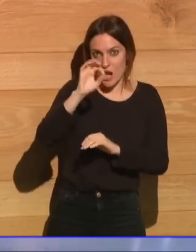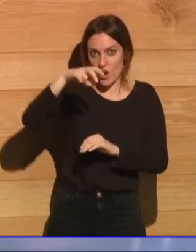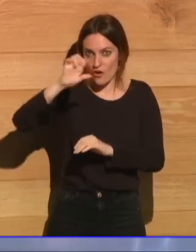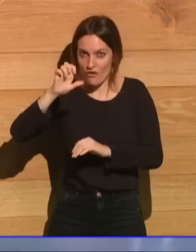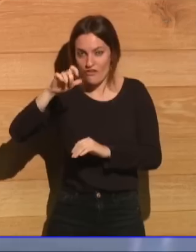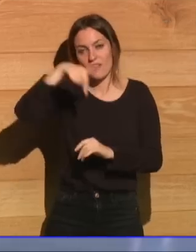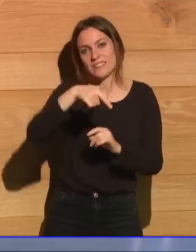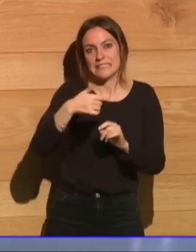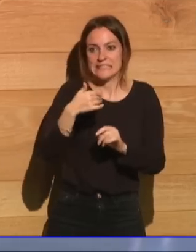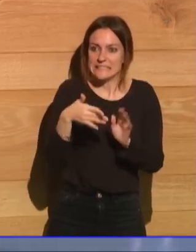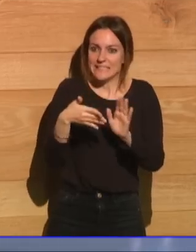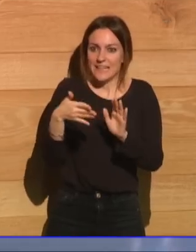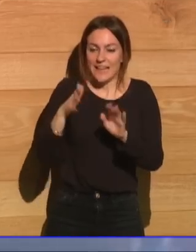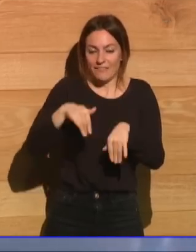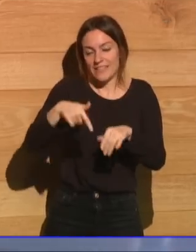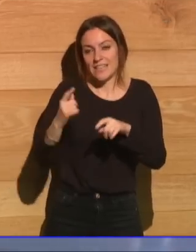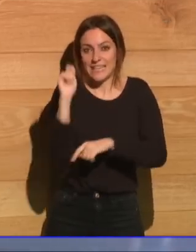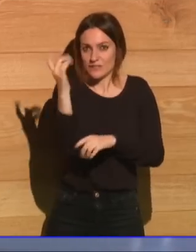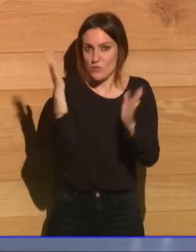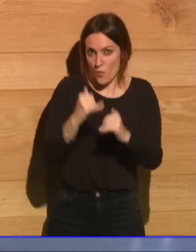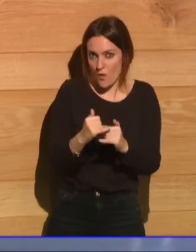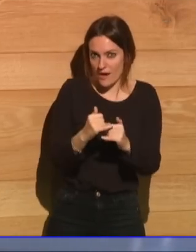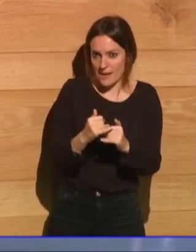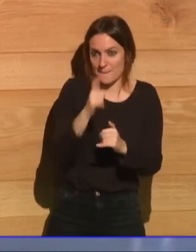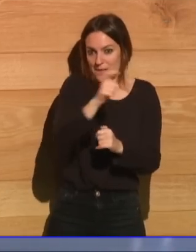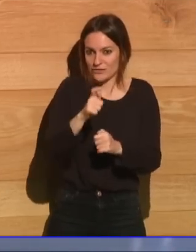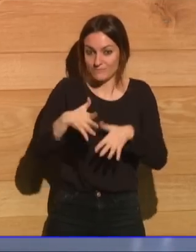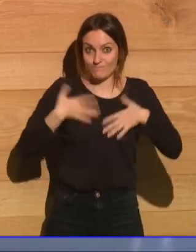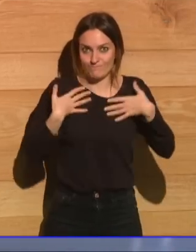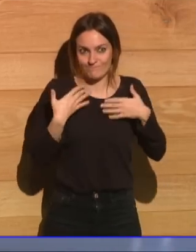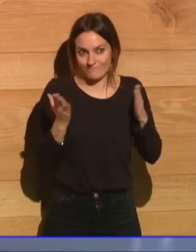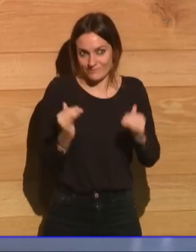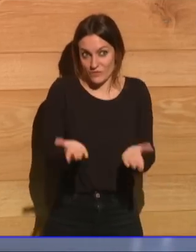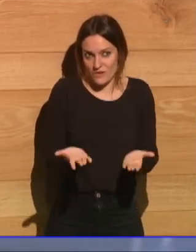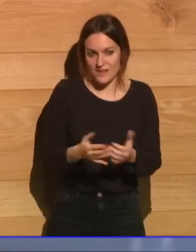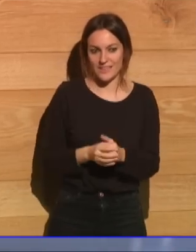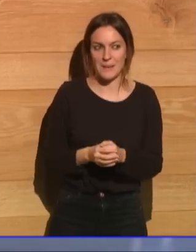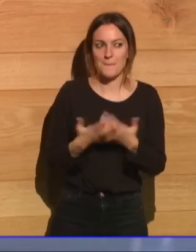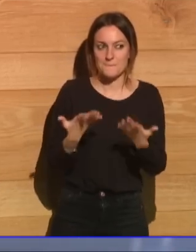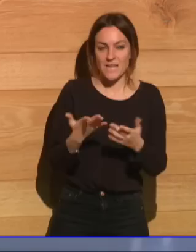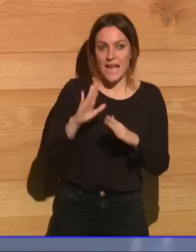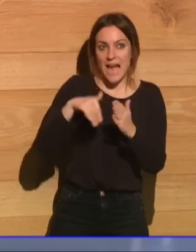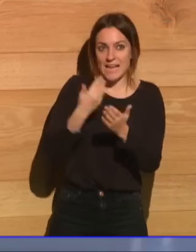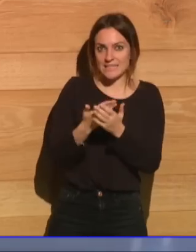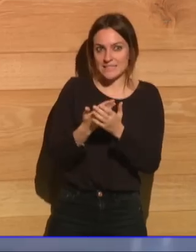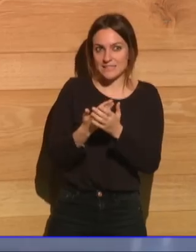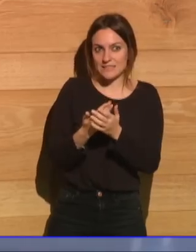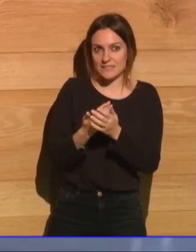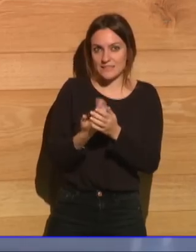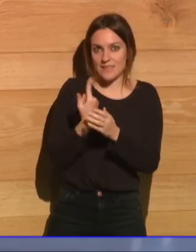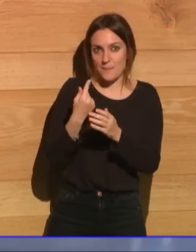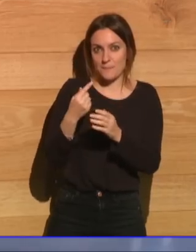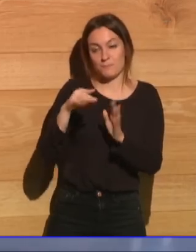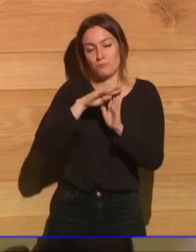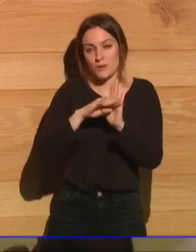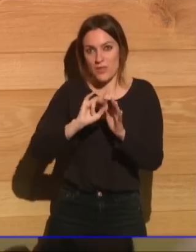con esta idea. La verdad es que a la gente le pilló desprevenidísimo, hasta el punto que creo que la estrenan en programa doble,